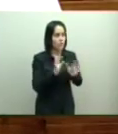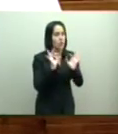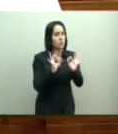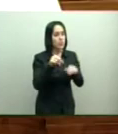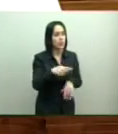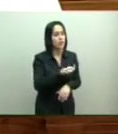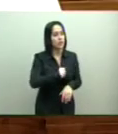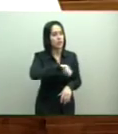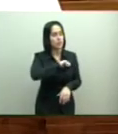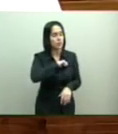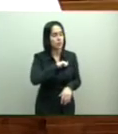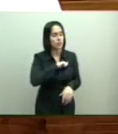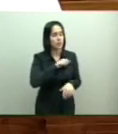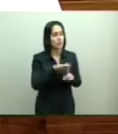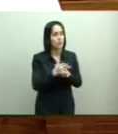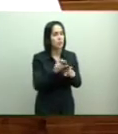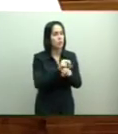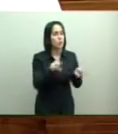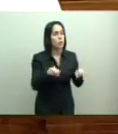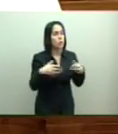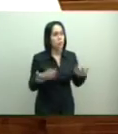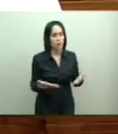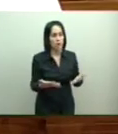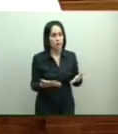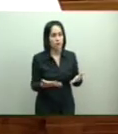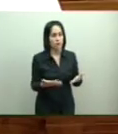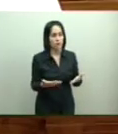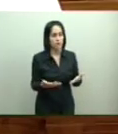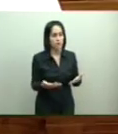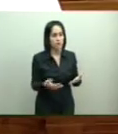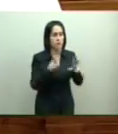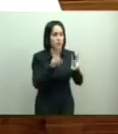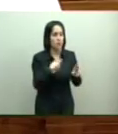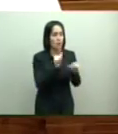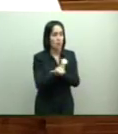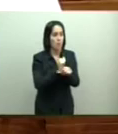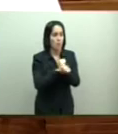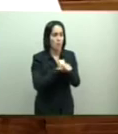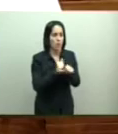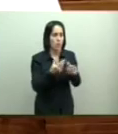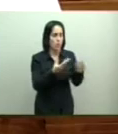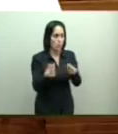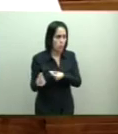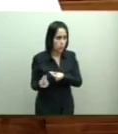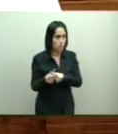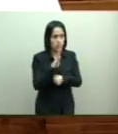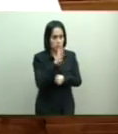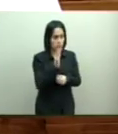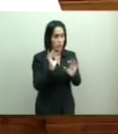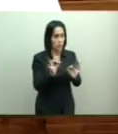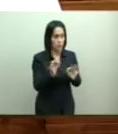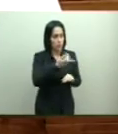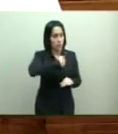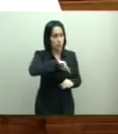España, el peor problema, con mucha diferencia, es el desempleo elevado. Y, por tanto, el